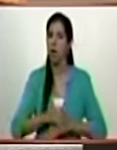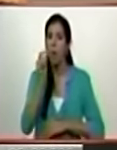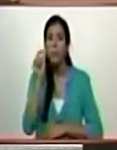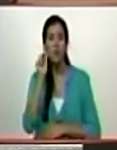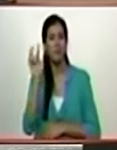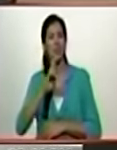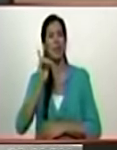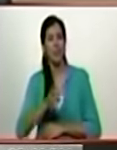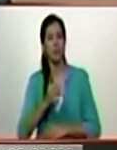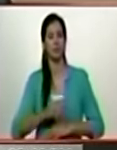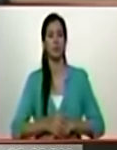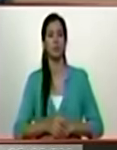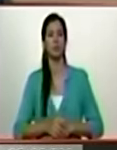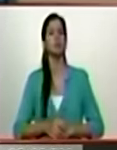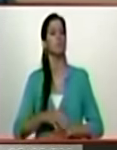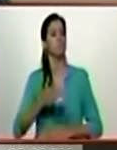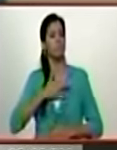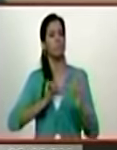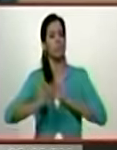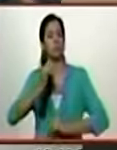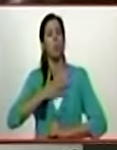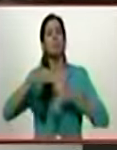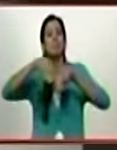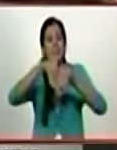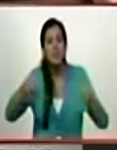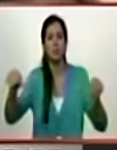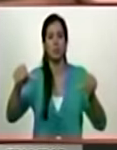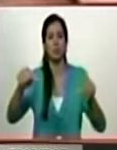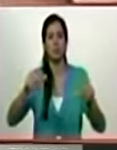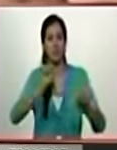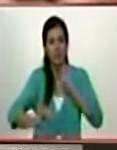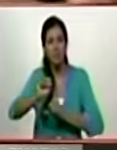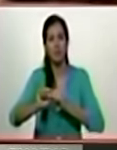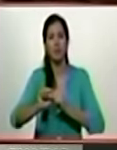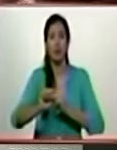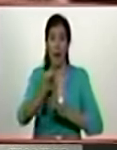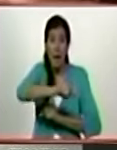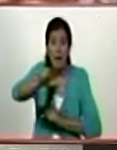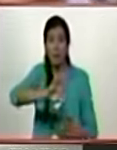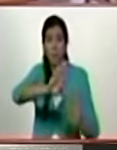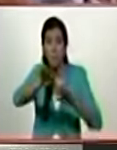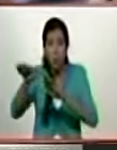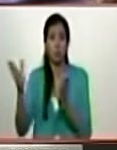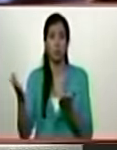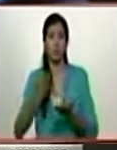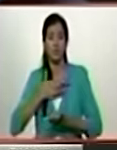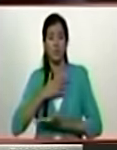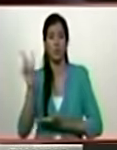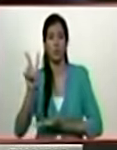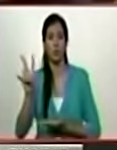venezolanas tenemos que salir a defender nuestro territorio y a defender nuestra gente, ¿vale?